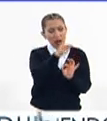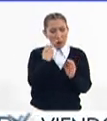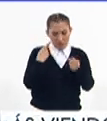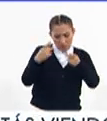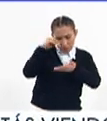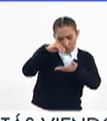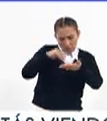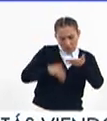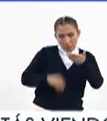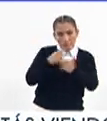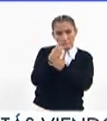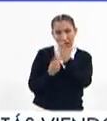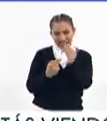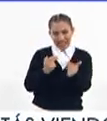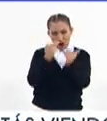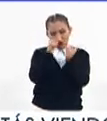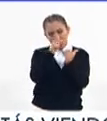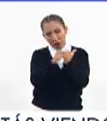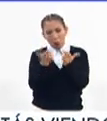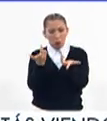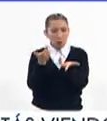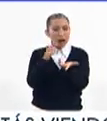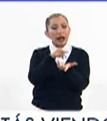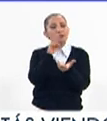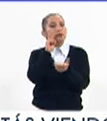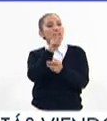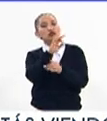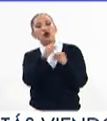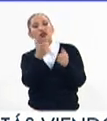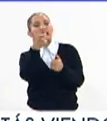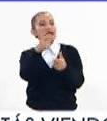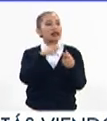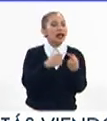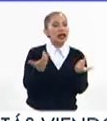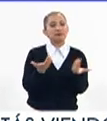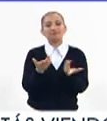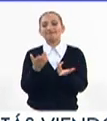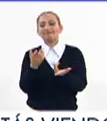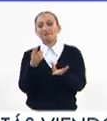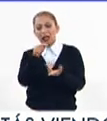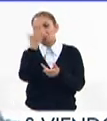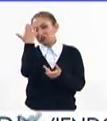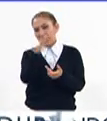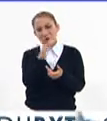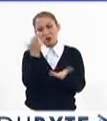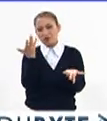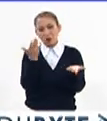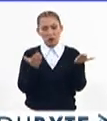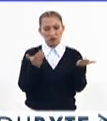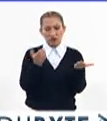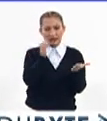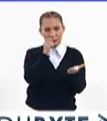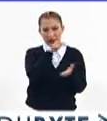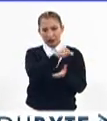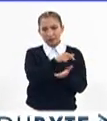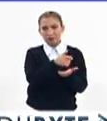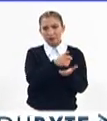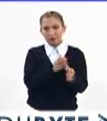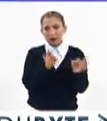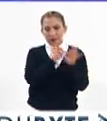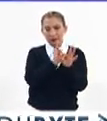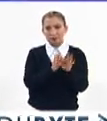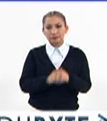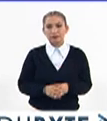de negocio, la variable, la TIR, toda la parte económica, la BAN, el punto de equilibrio siempre será